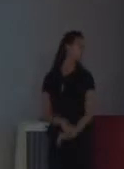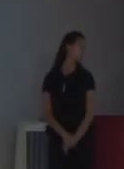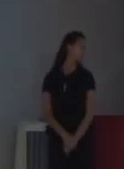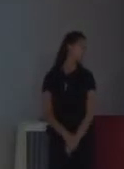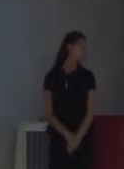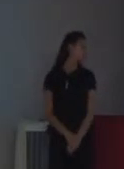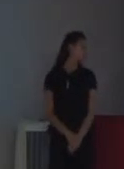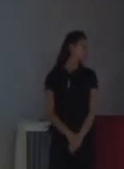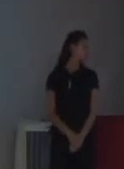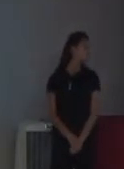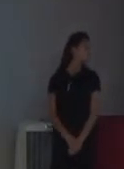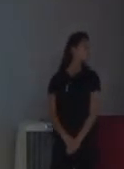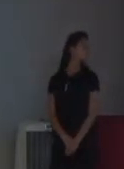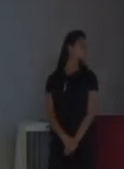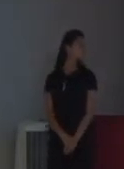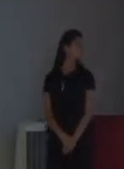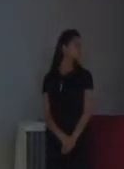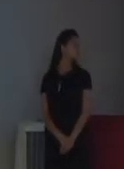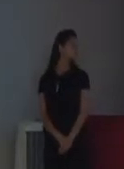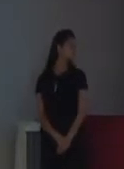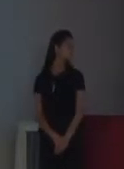dentro del marco